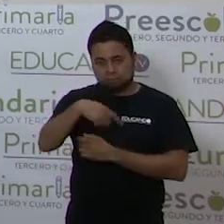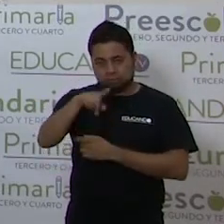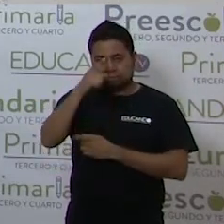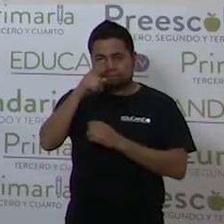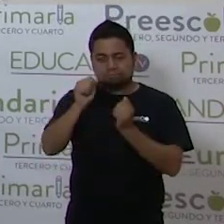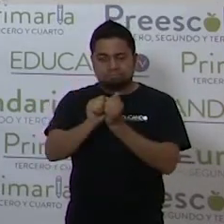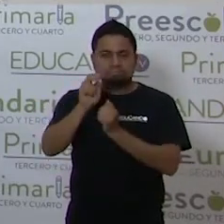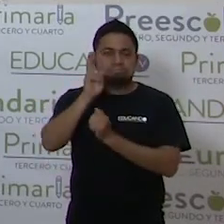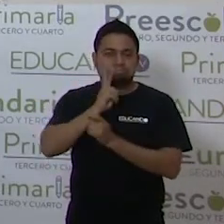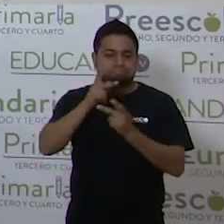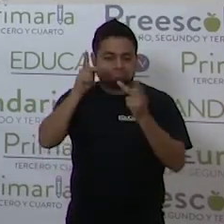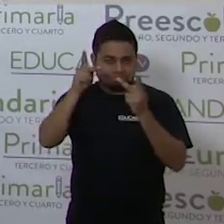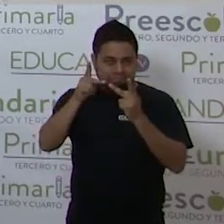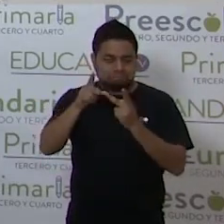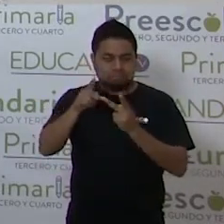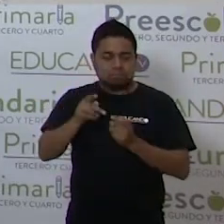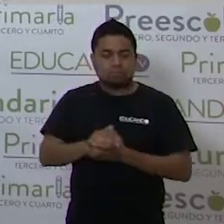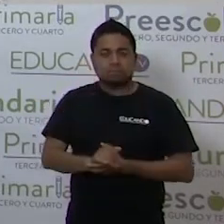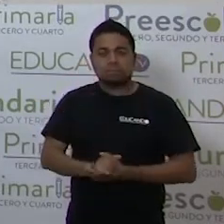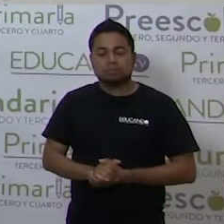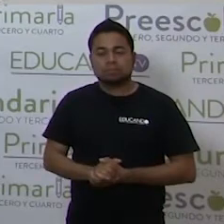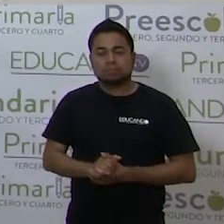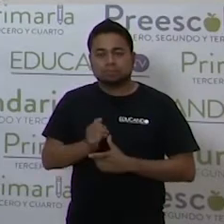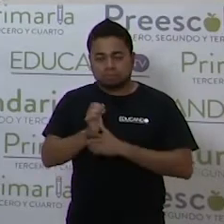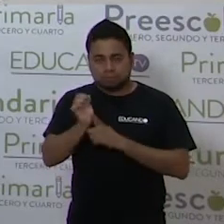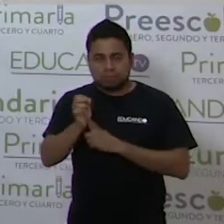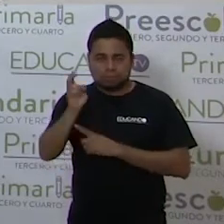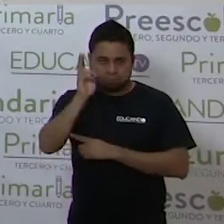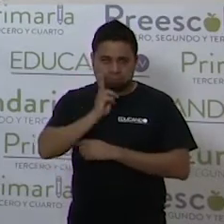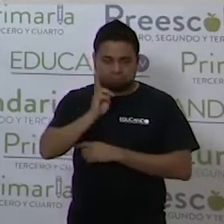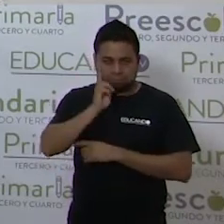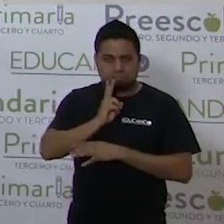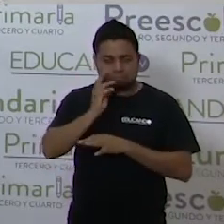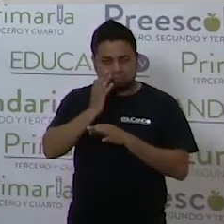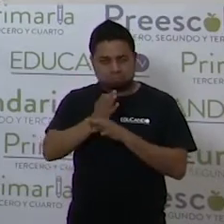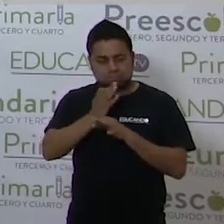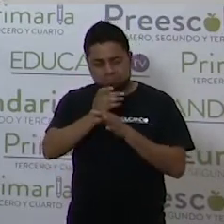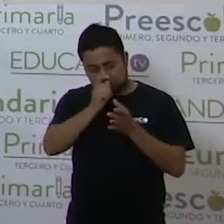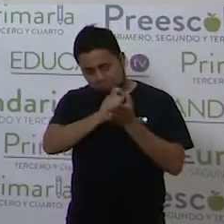y la solución es incorrecta entonces vamos a analizar esto